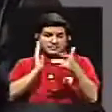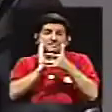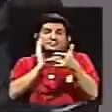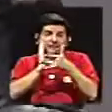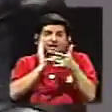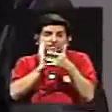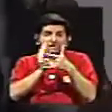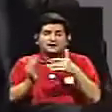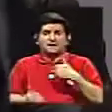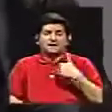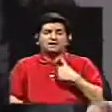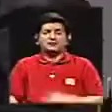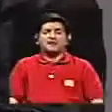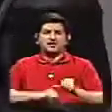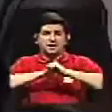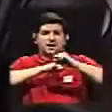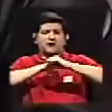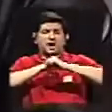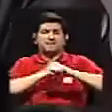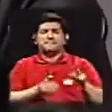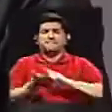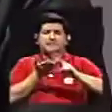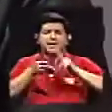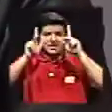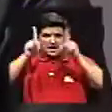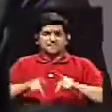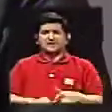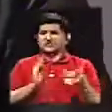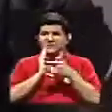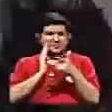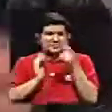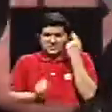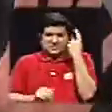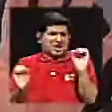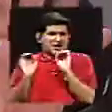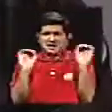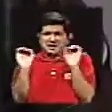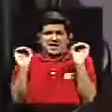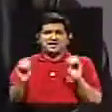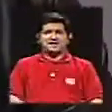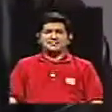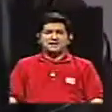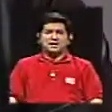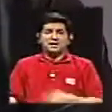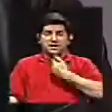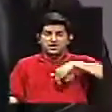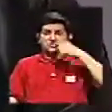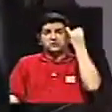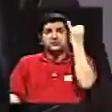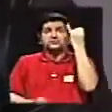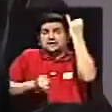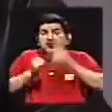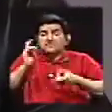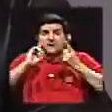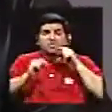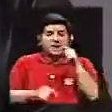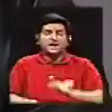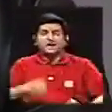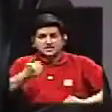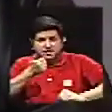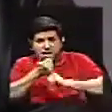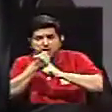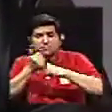tecnológica de la campaña de Liberación Nacional, una persona que de tecnología no entiende nada. Lo único que sacamos nosotros conclusiones es de que está